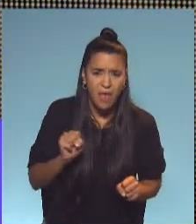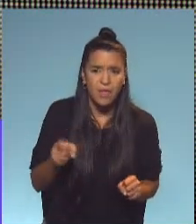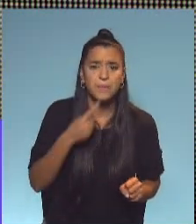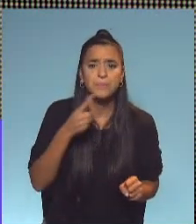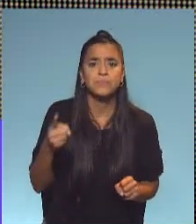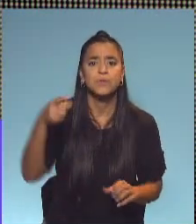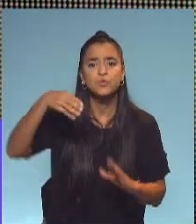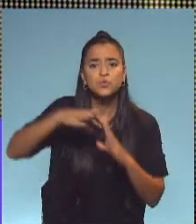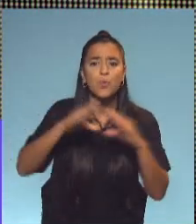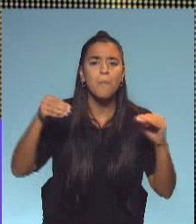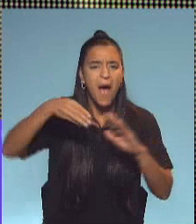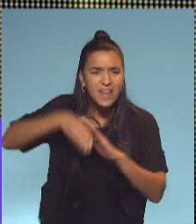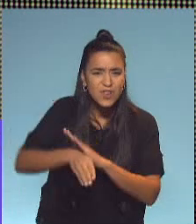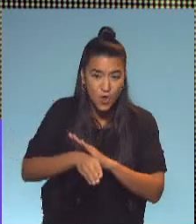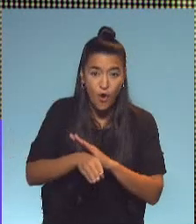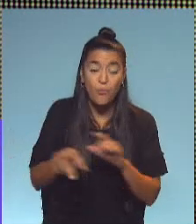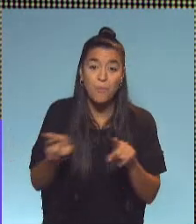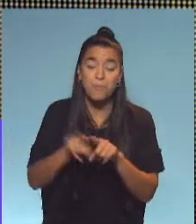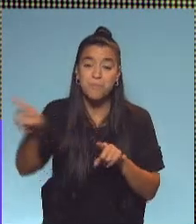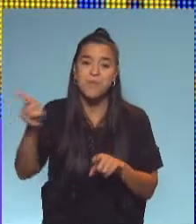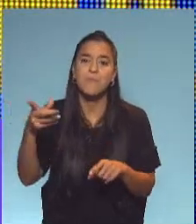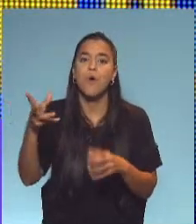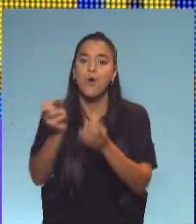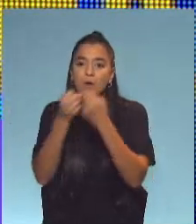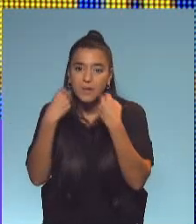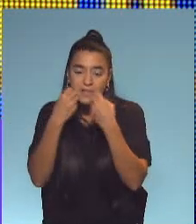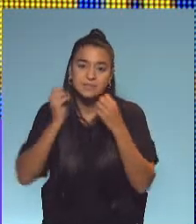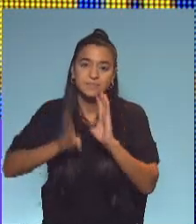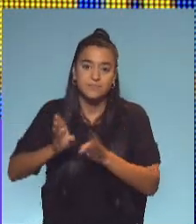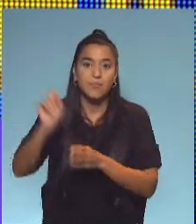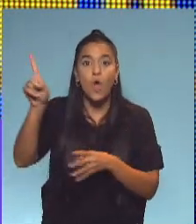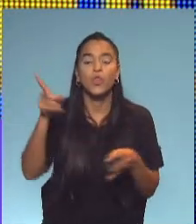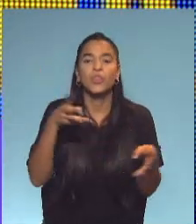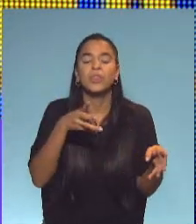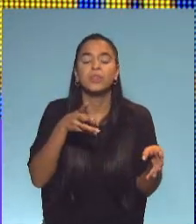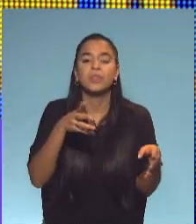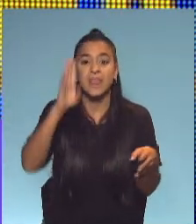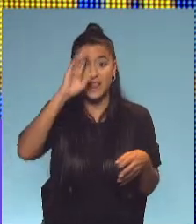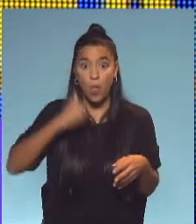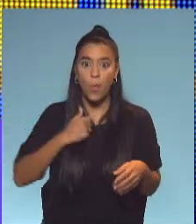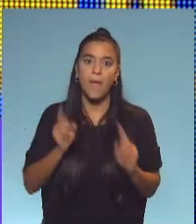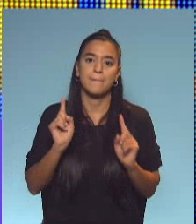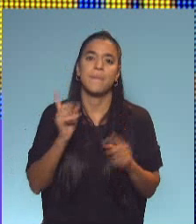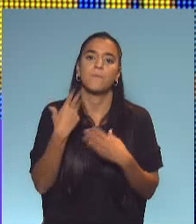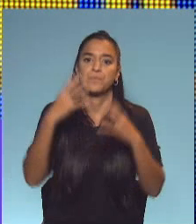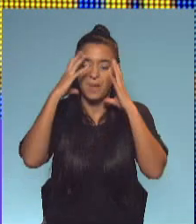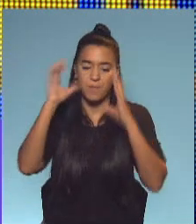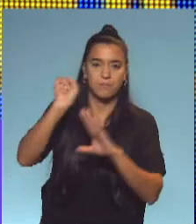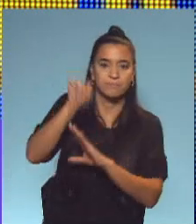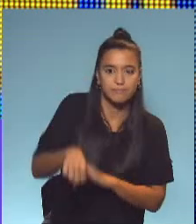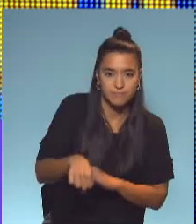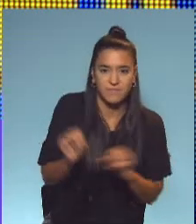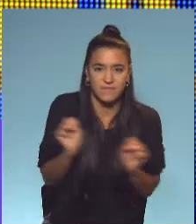como submarino muy utilizada en los centros clandestinos de detención y tortura por la dictadura. La causa se inició en el año